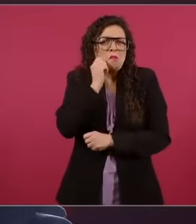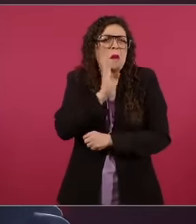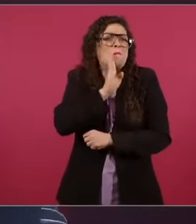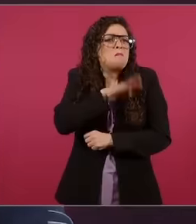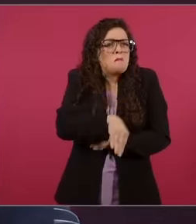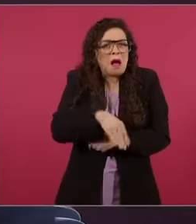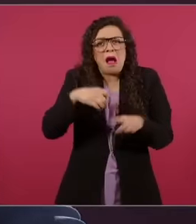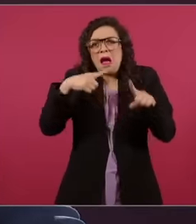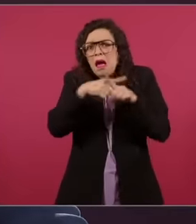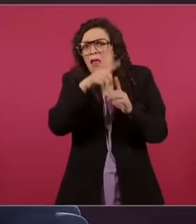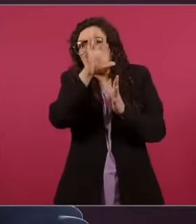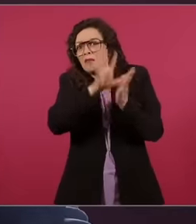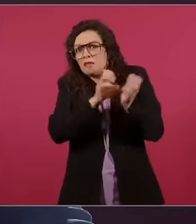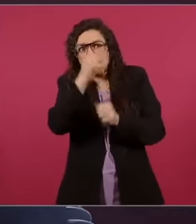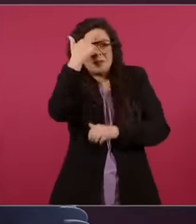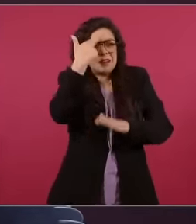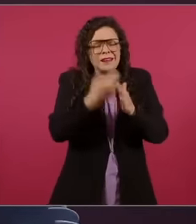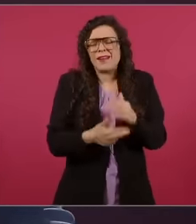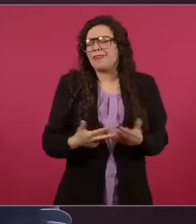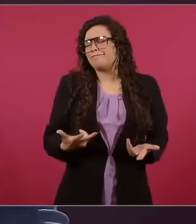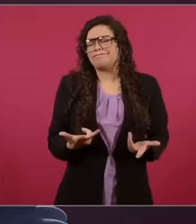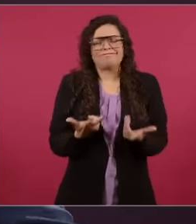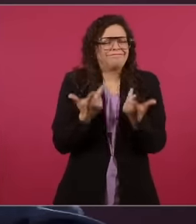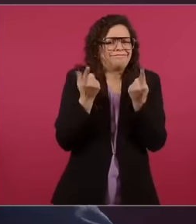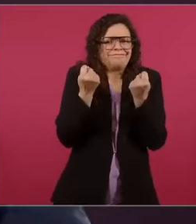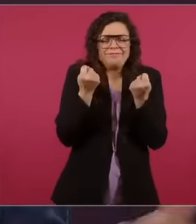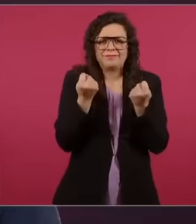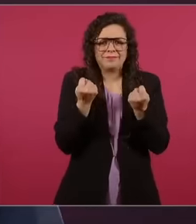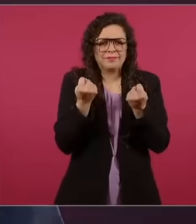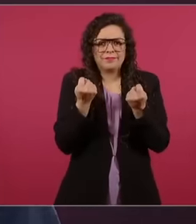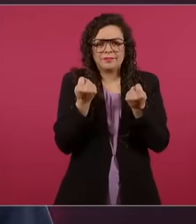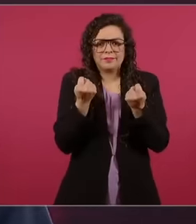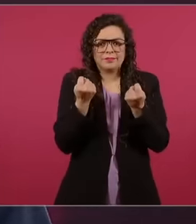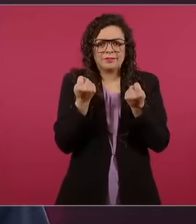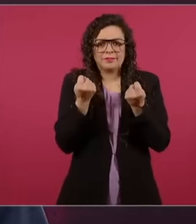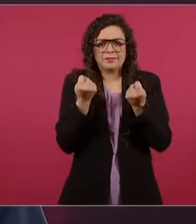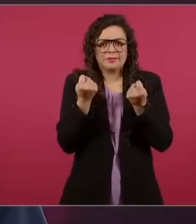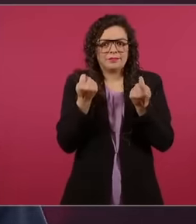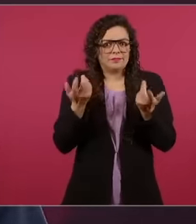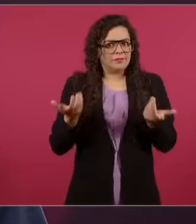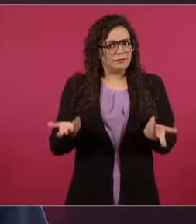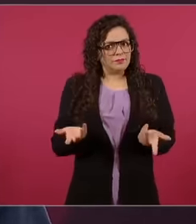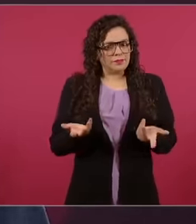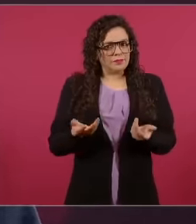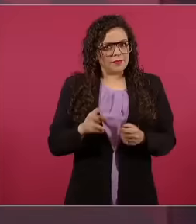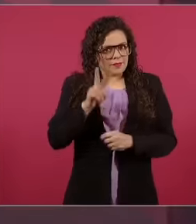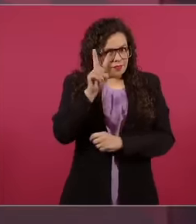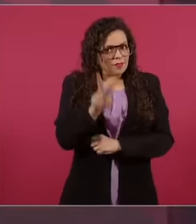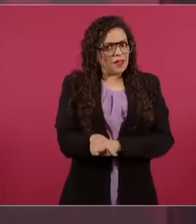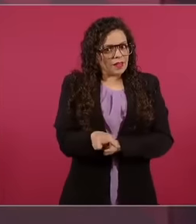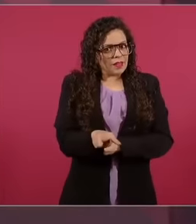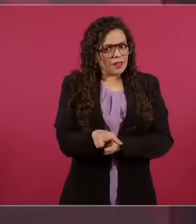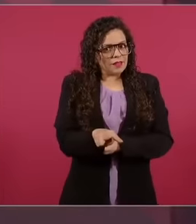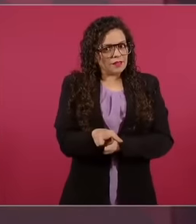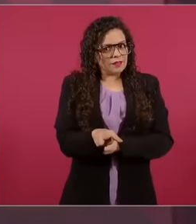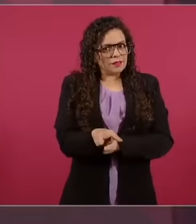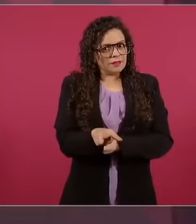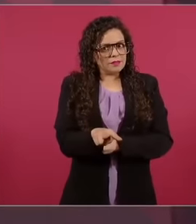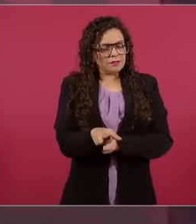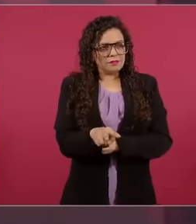No se dieron cuenta de cómo de repente en un asunto